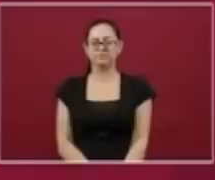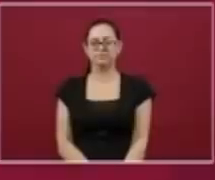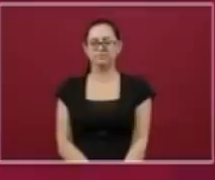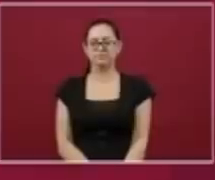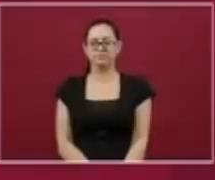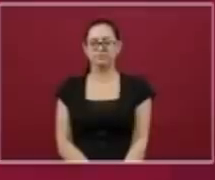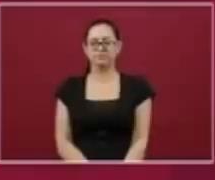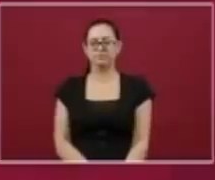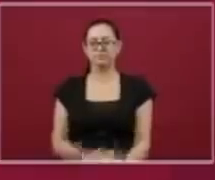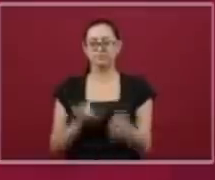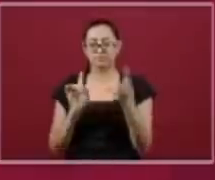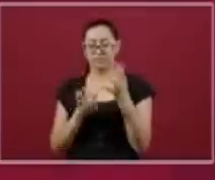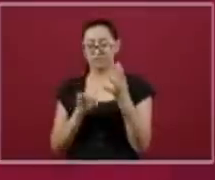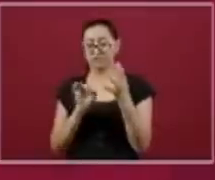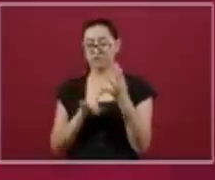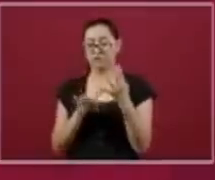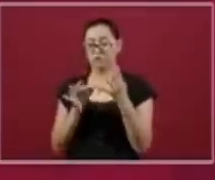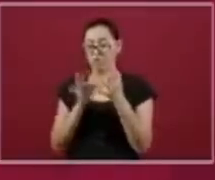en lo último